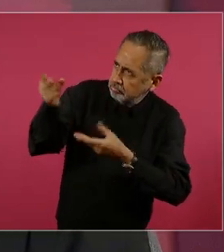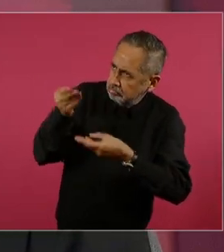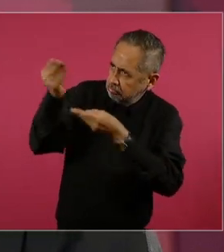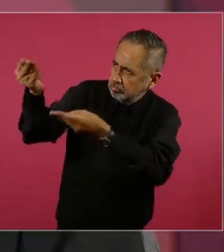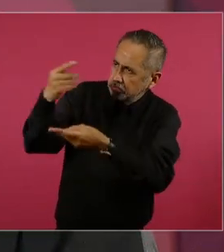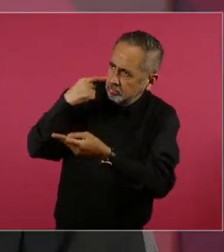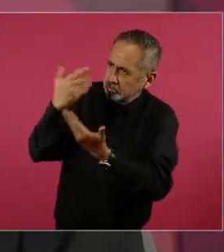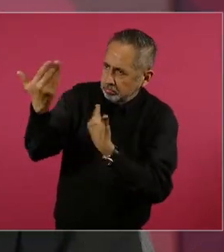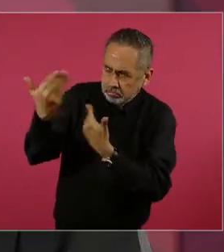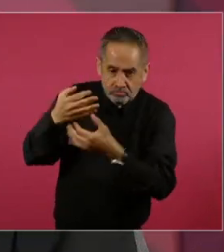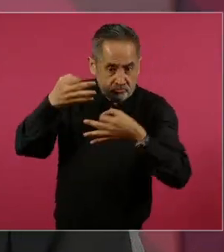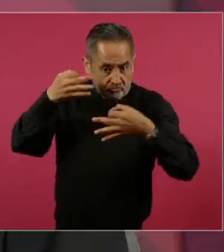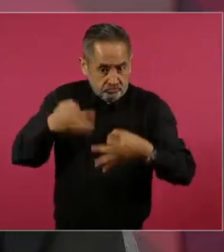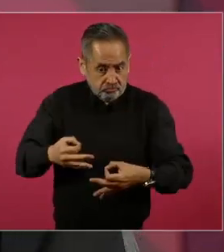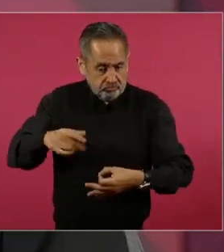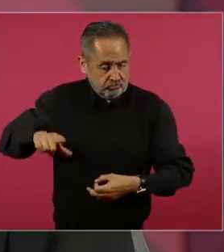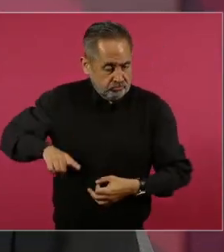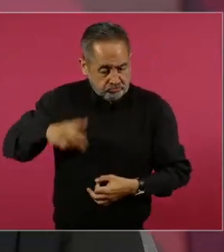y formal.